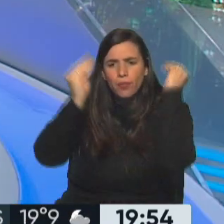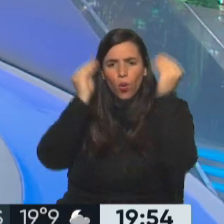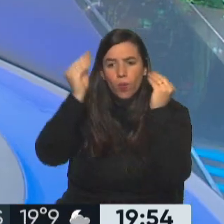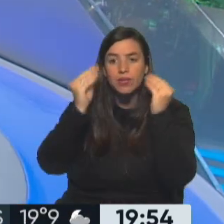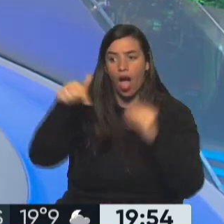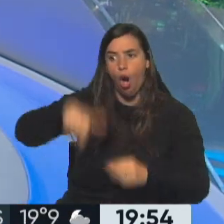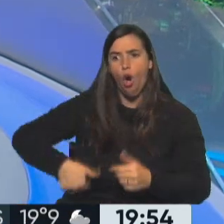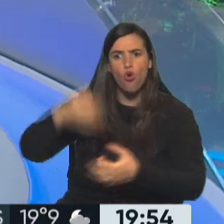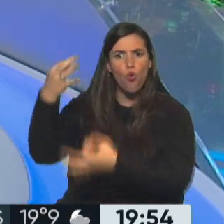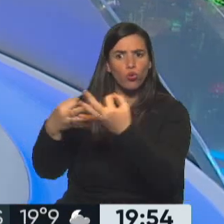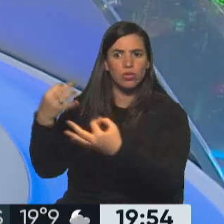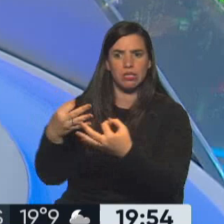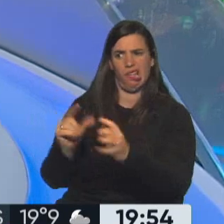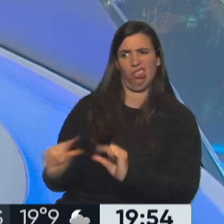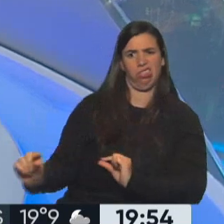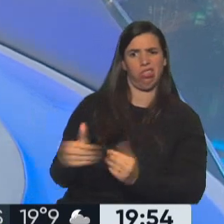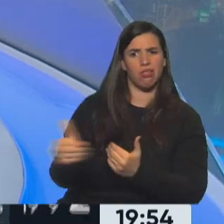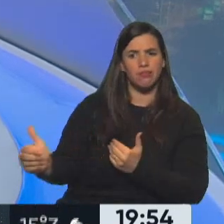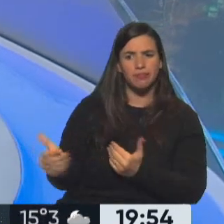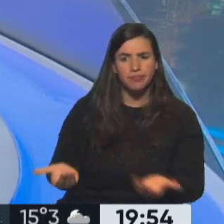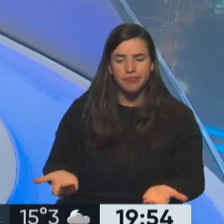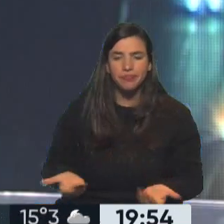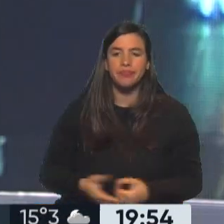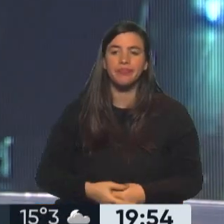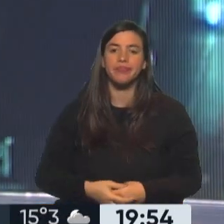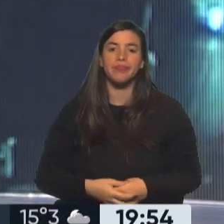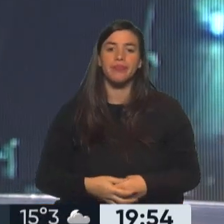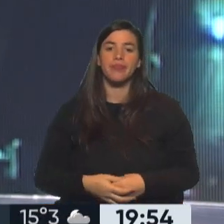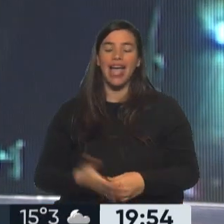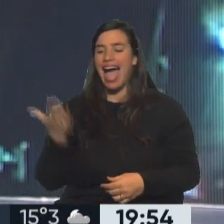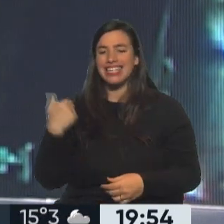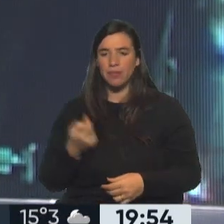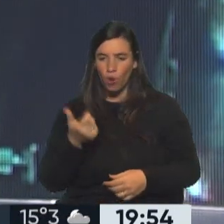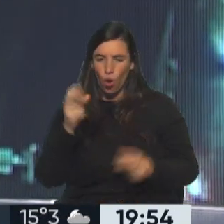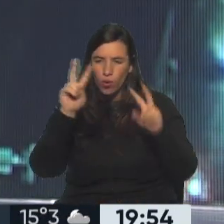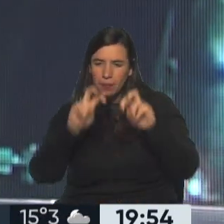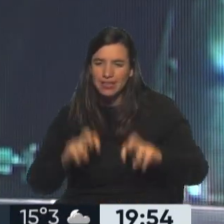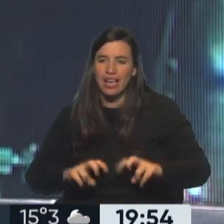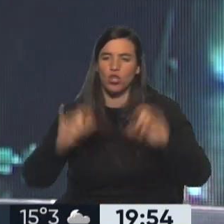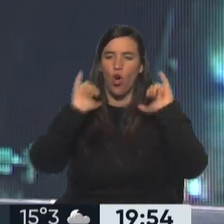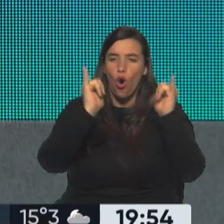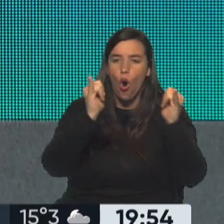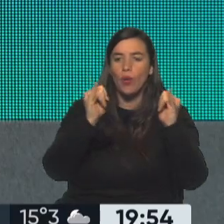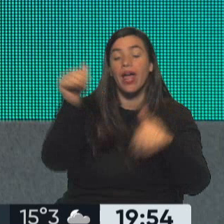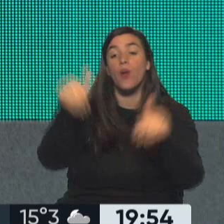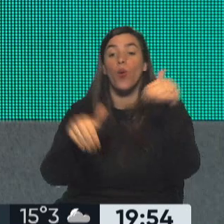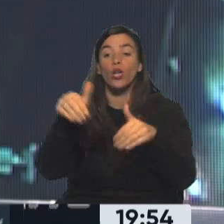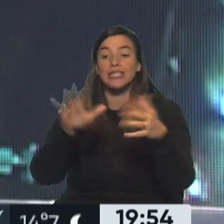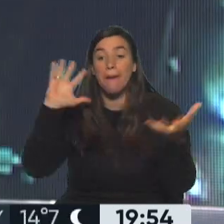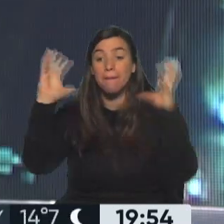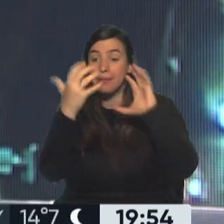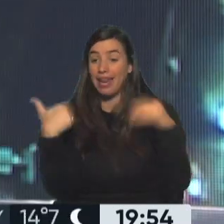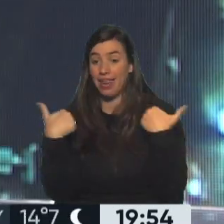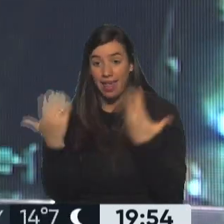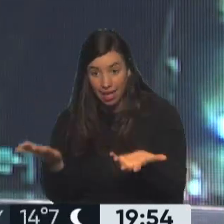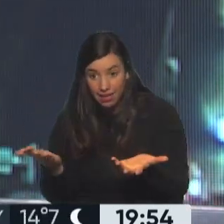lejos también como... Vos sabés que, perdón, una cosa, ahora, lo que decía Nico, nosotros hace poco hicimos una investigación sobre jóvenes que votan a Milei, junto con Flaxo y con Argentina